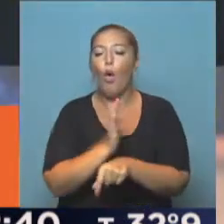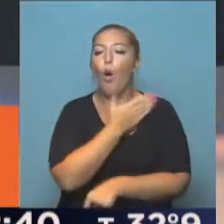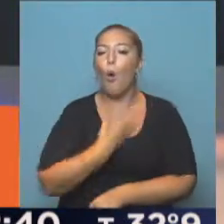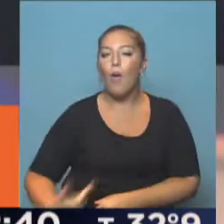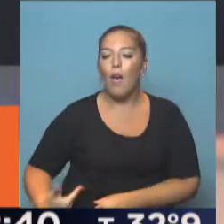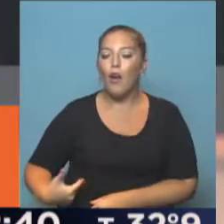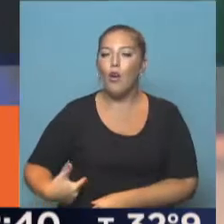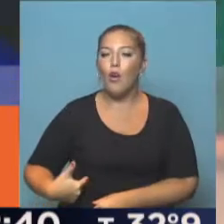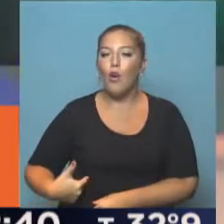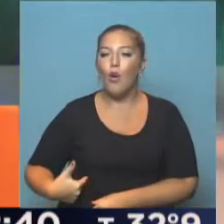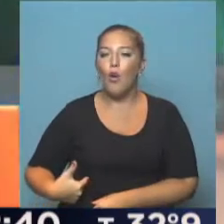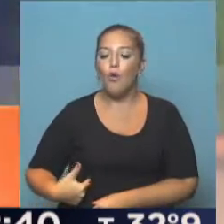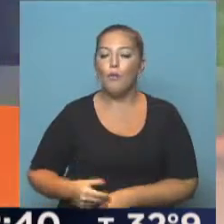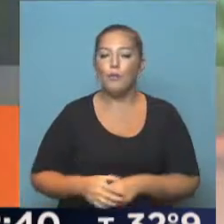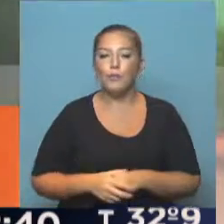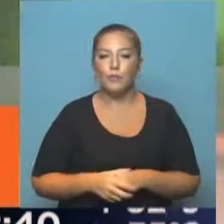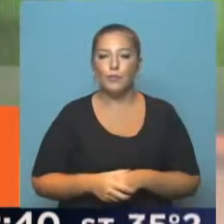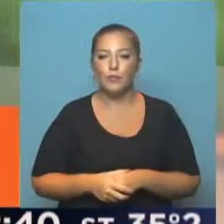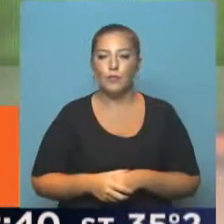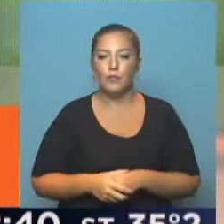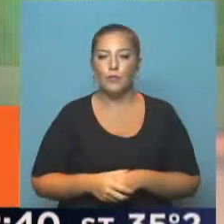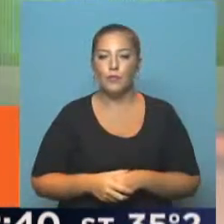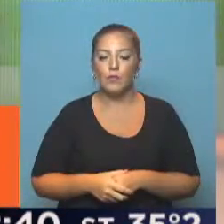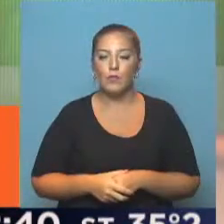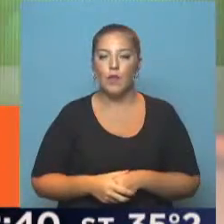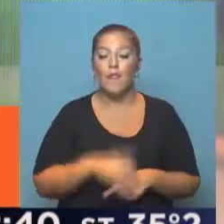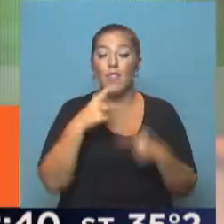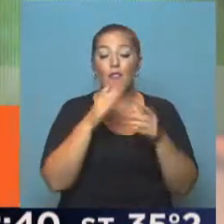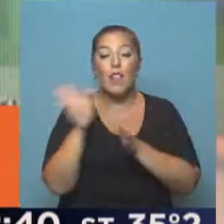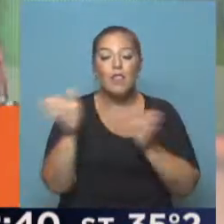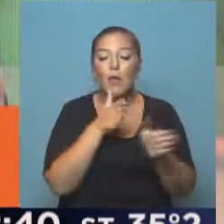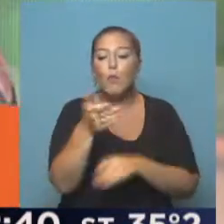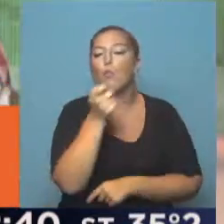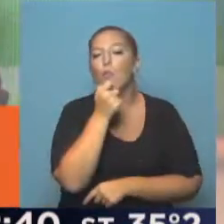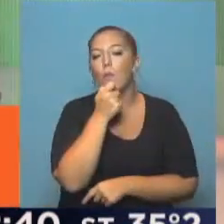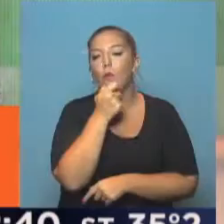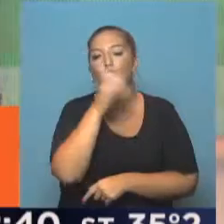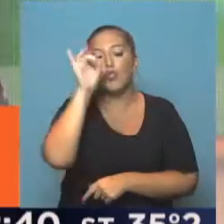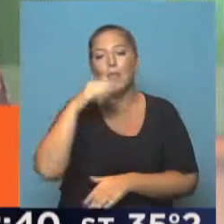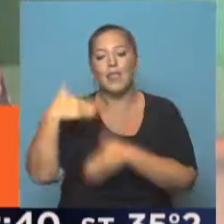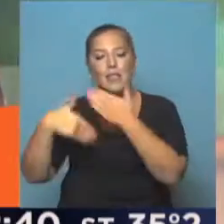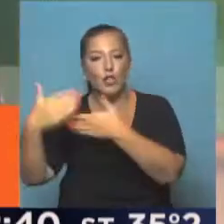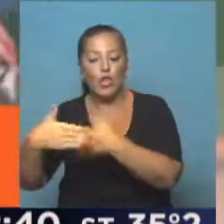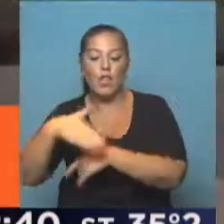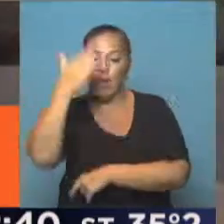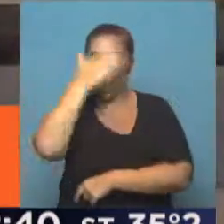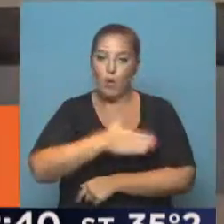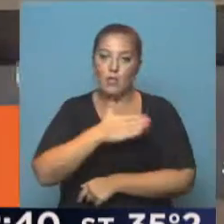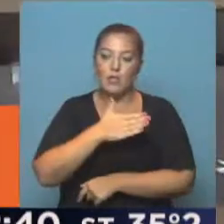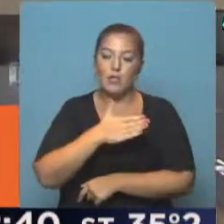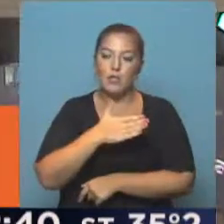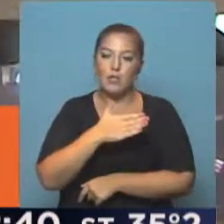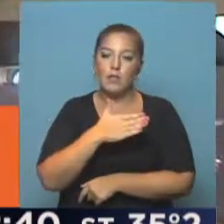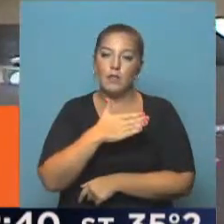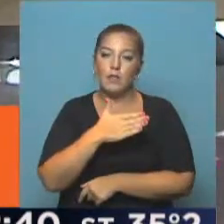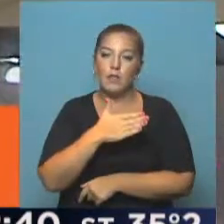en el cual se articulaban diferentes alas o corrientes, entre ellas no estaba solo el ala desarrollista, que luego se va a manifestar